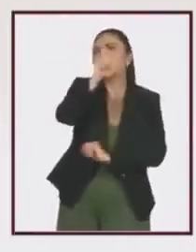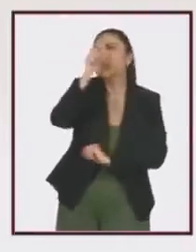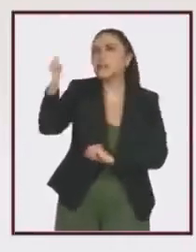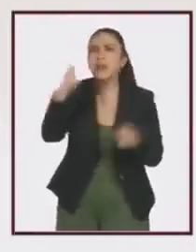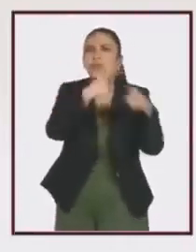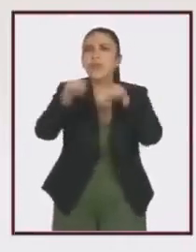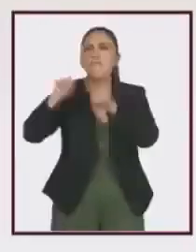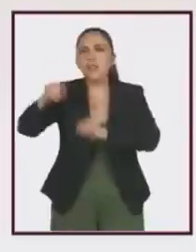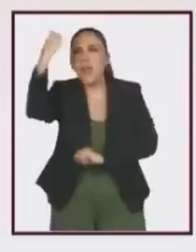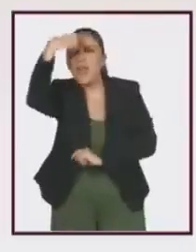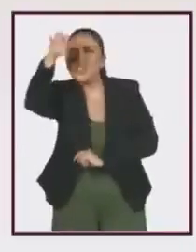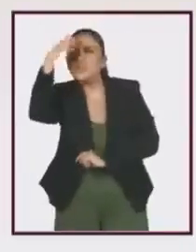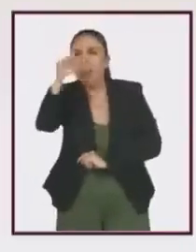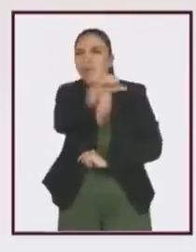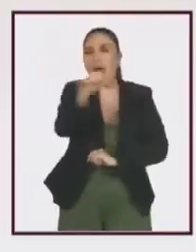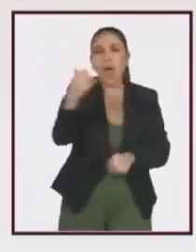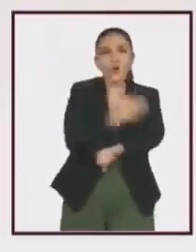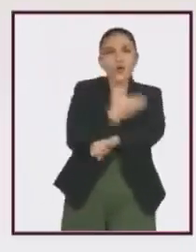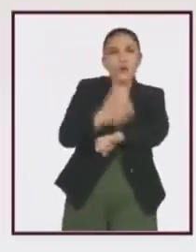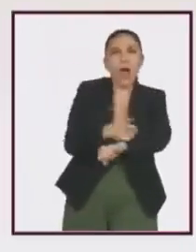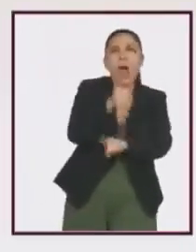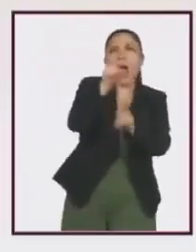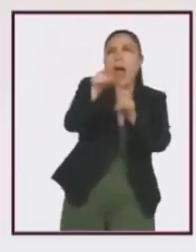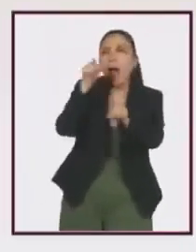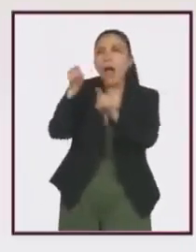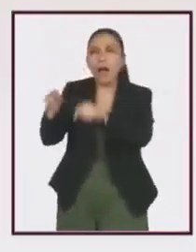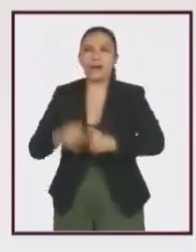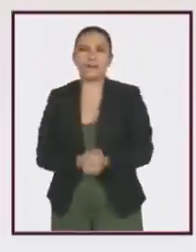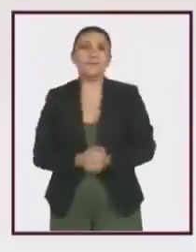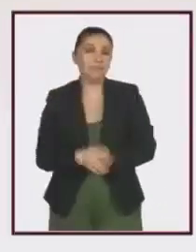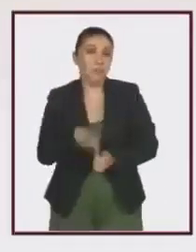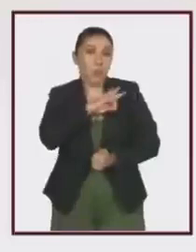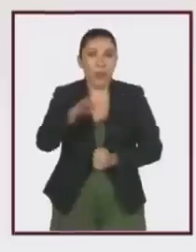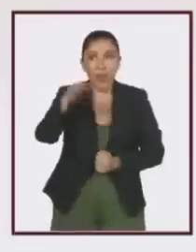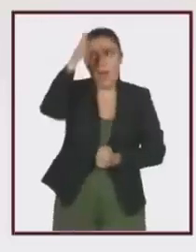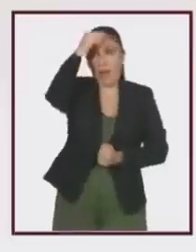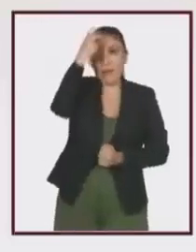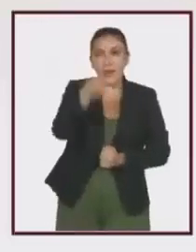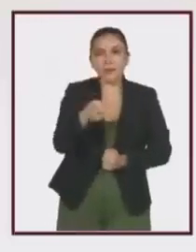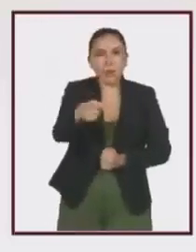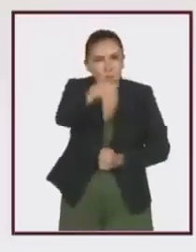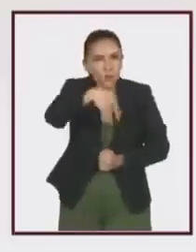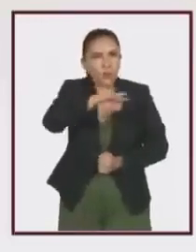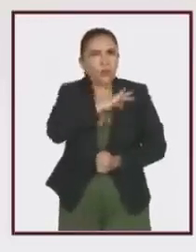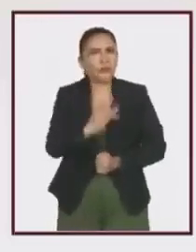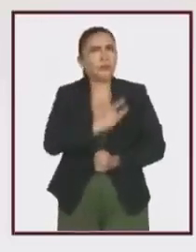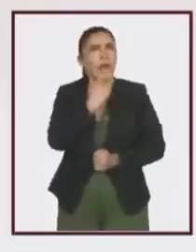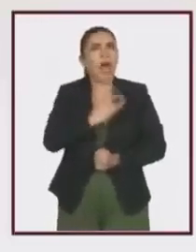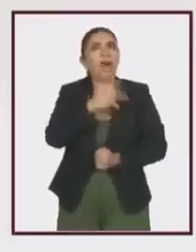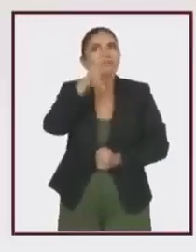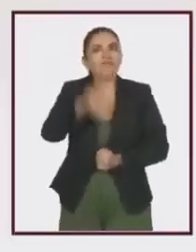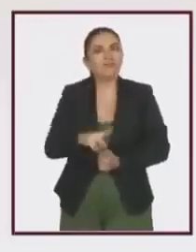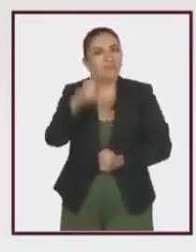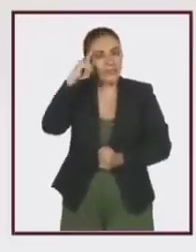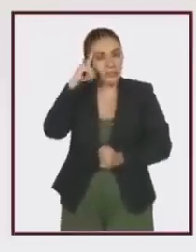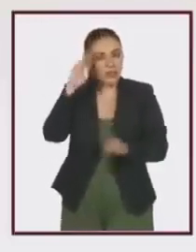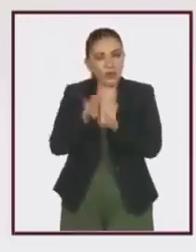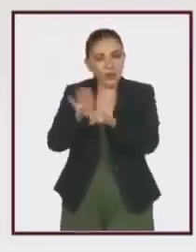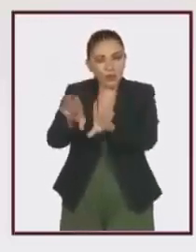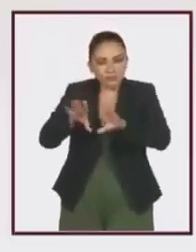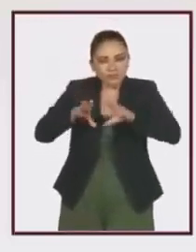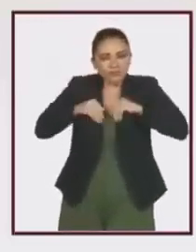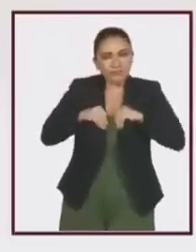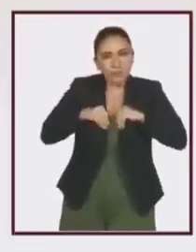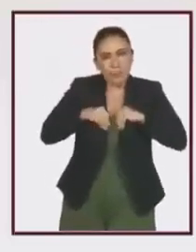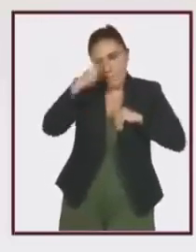tienen nuestros distintos compañeros, y que realmente tomen en sus manos este proceso de